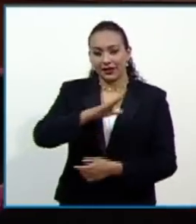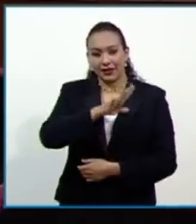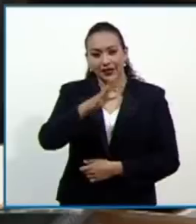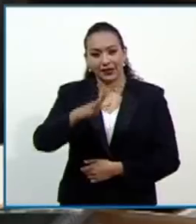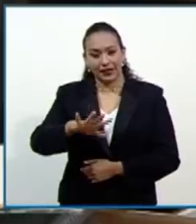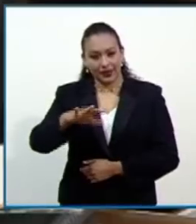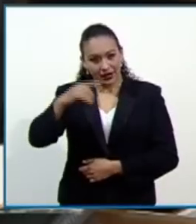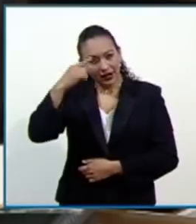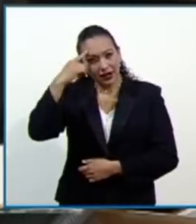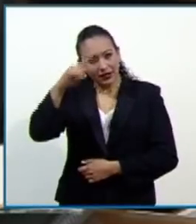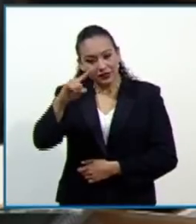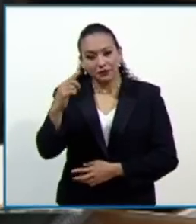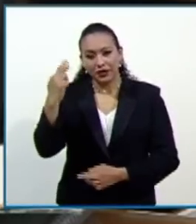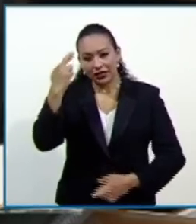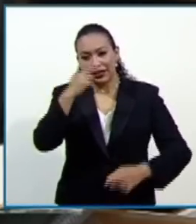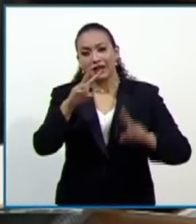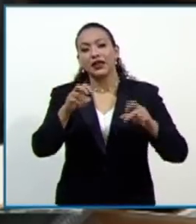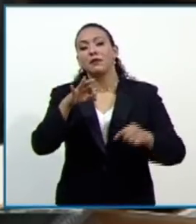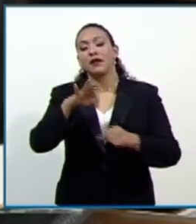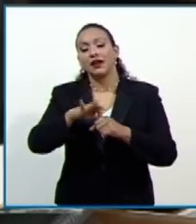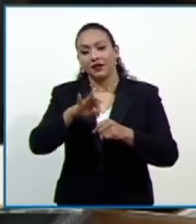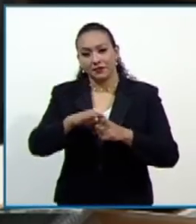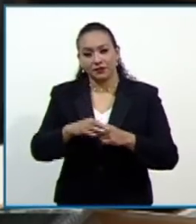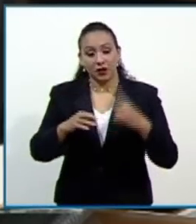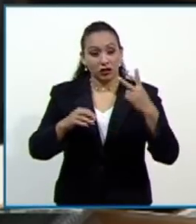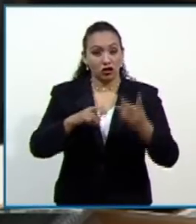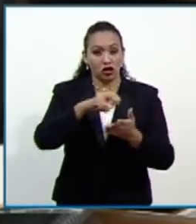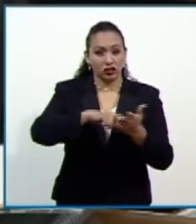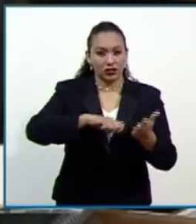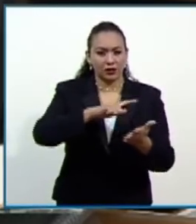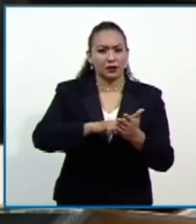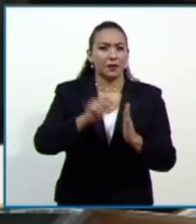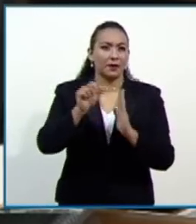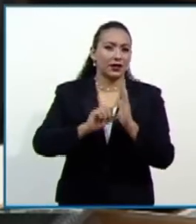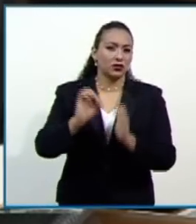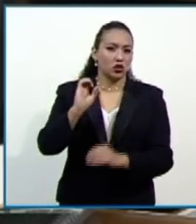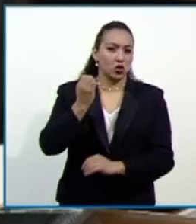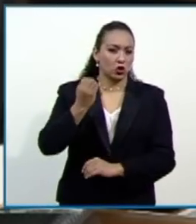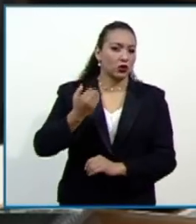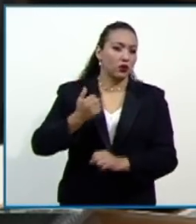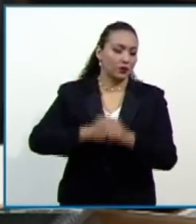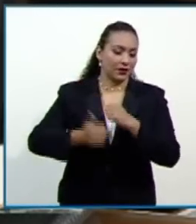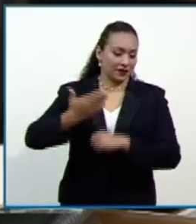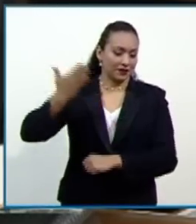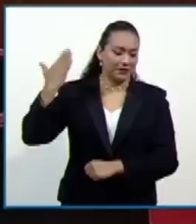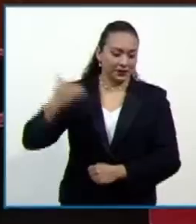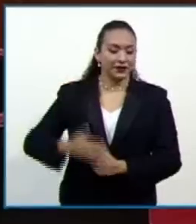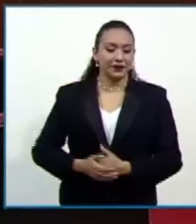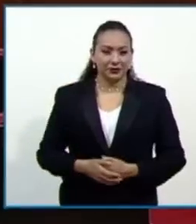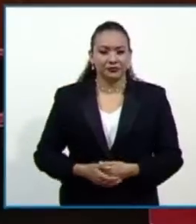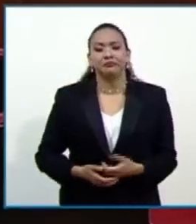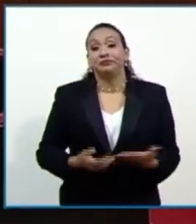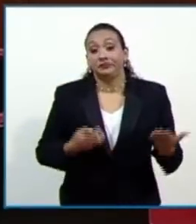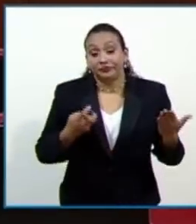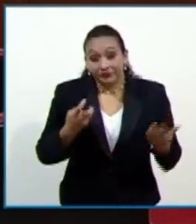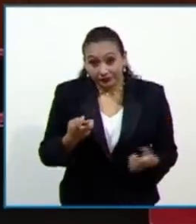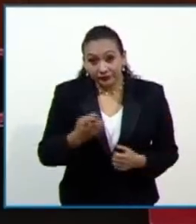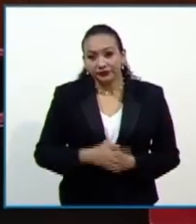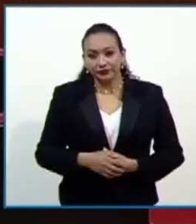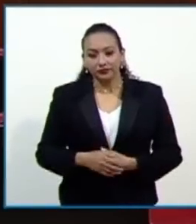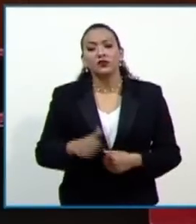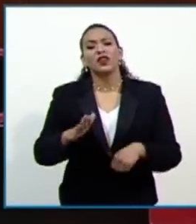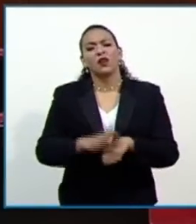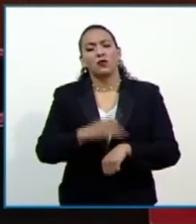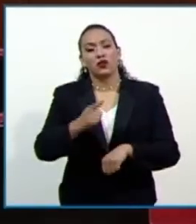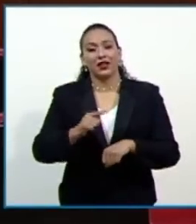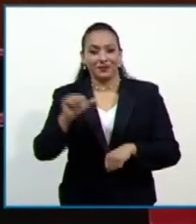de Medios de Impugnación en materia electoral, ambas reformadas en octubre del año pasado. Esto es así porque el